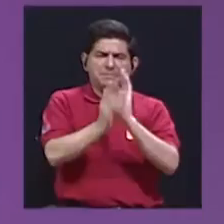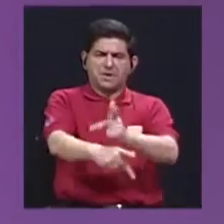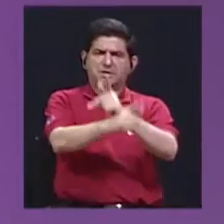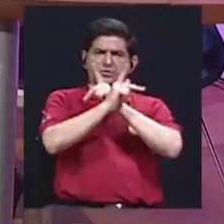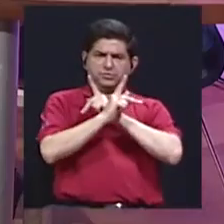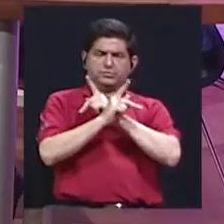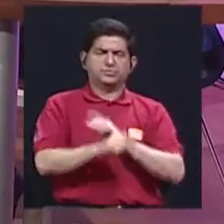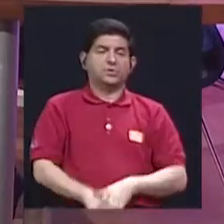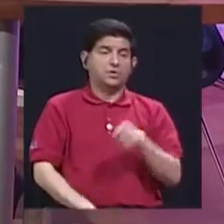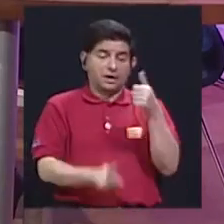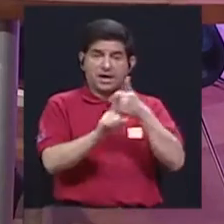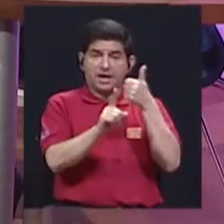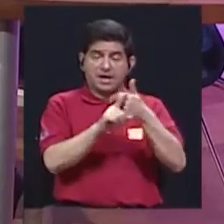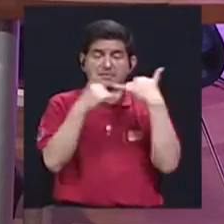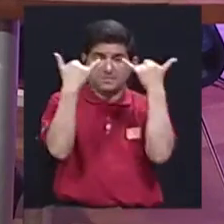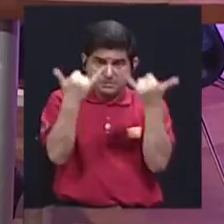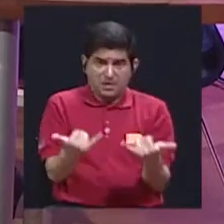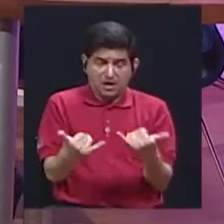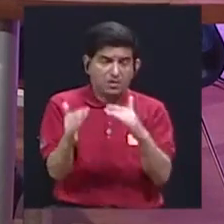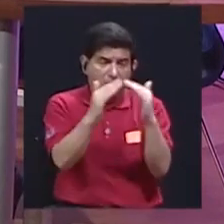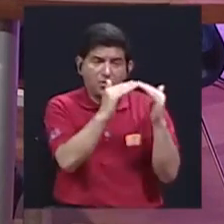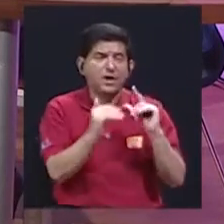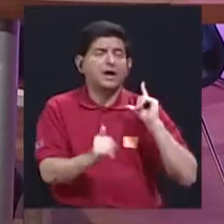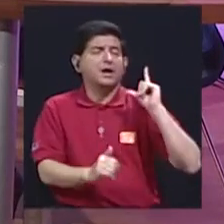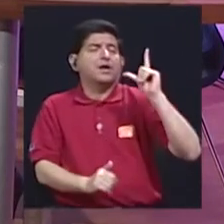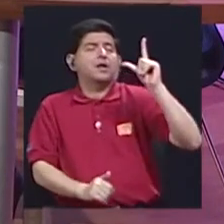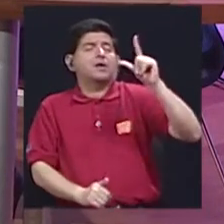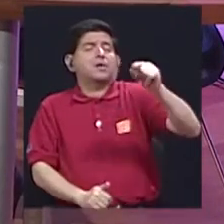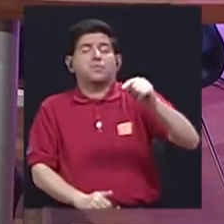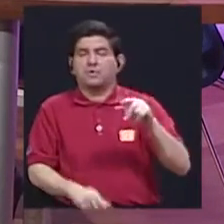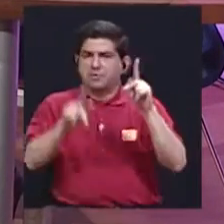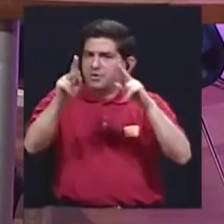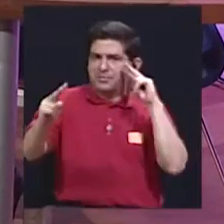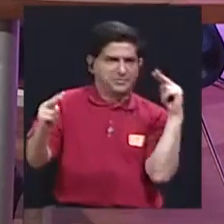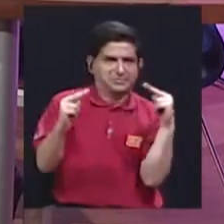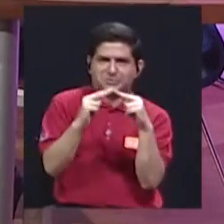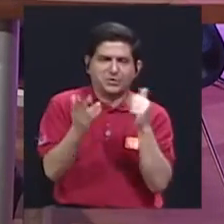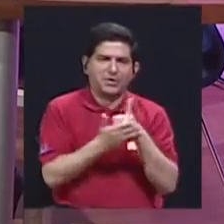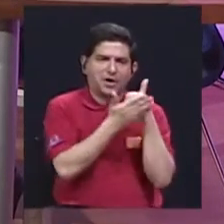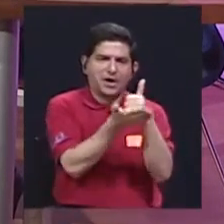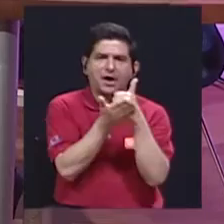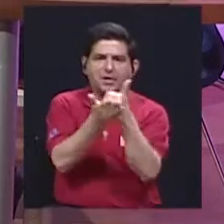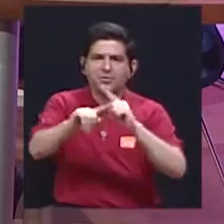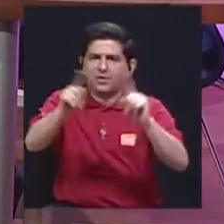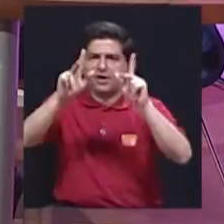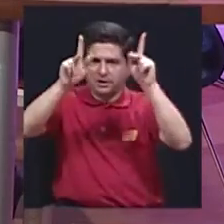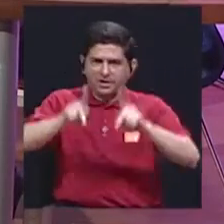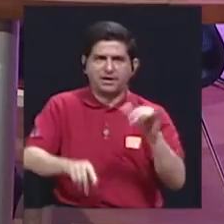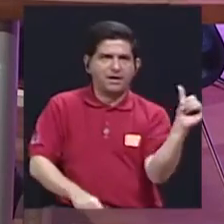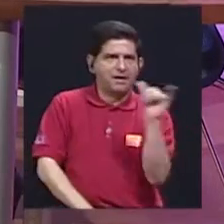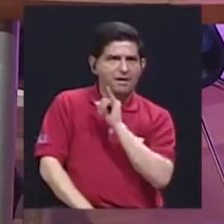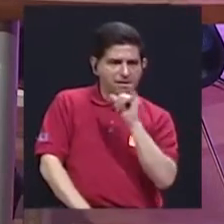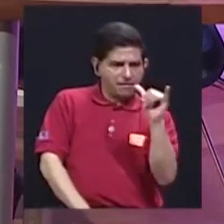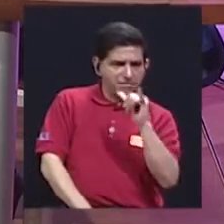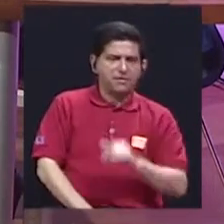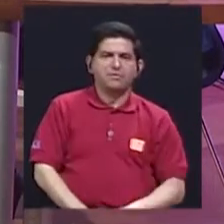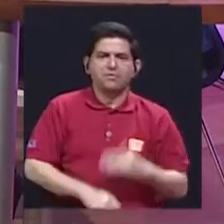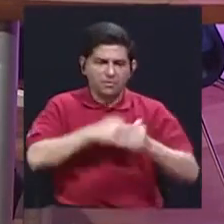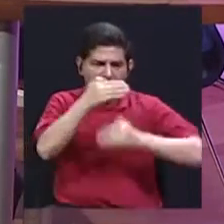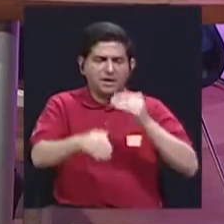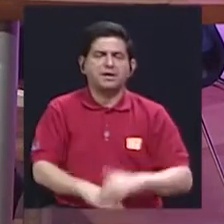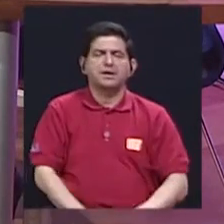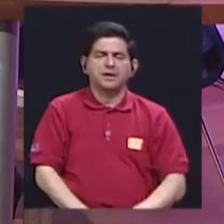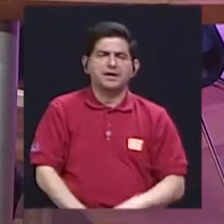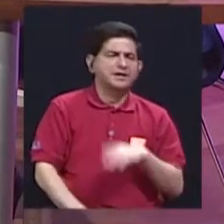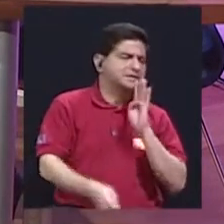entonces ella misma la que se encarga a que el pueblito que nadie conoce de ayudar a otros pacientes con la misma entonces también